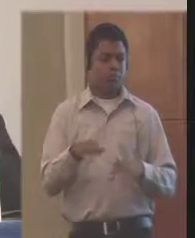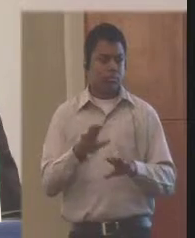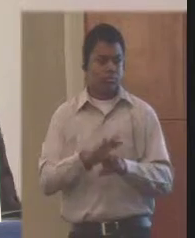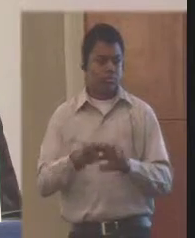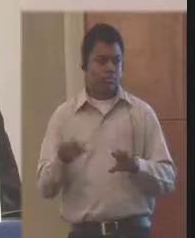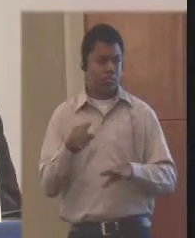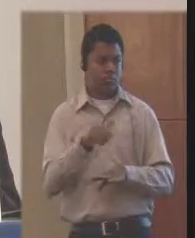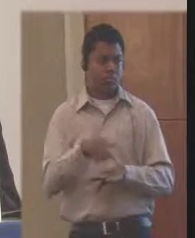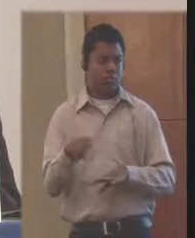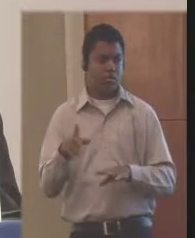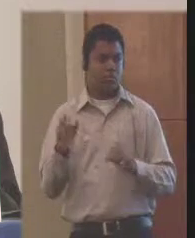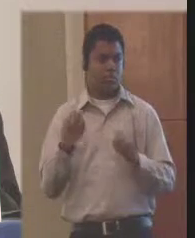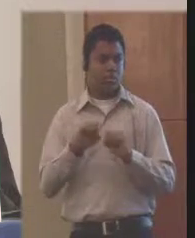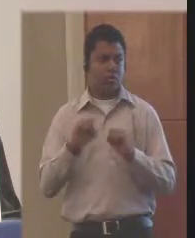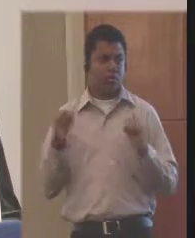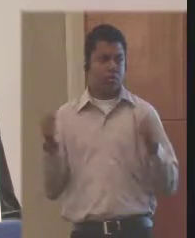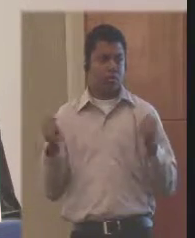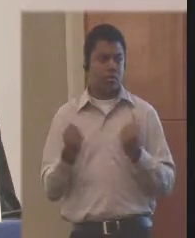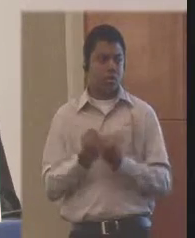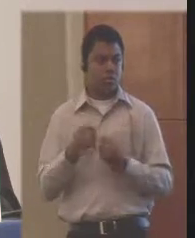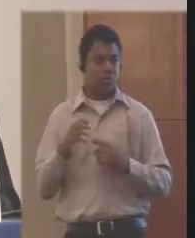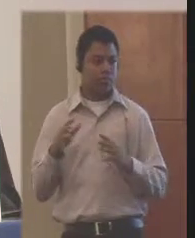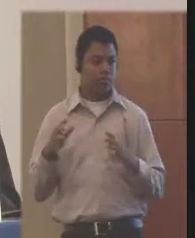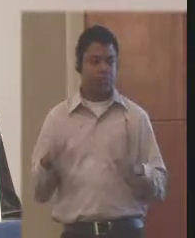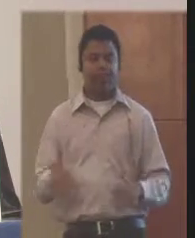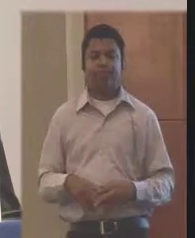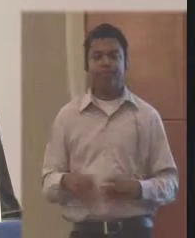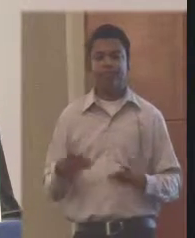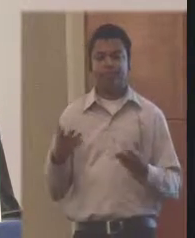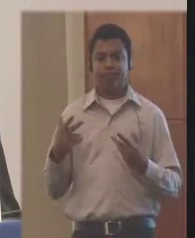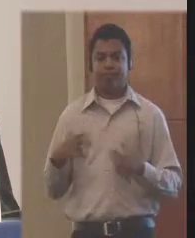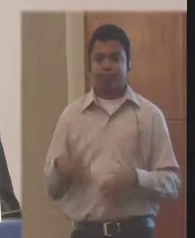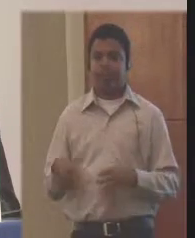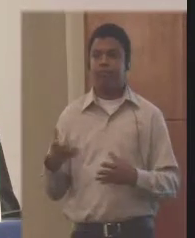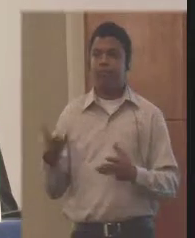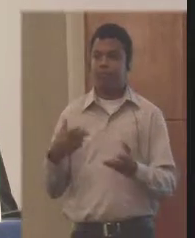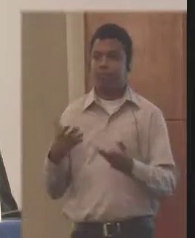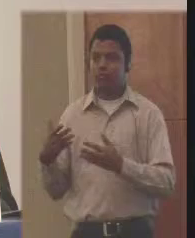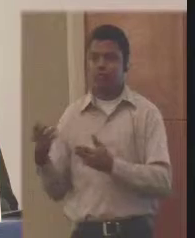habla también Jack de esa importancia y de ese